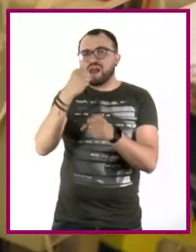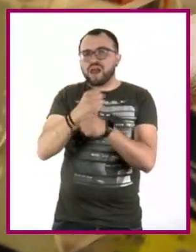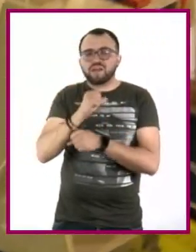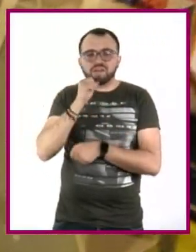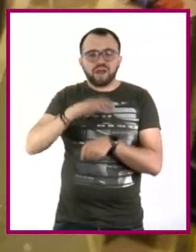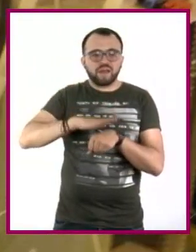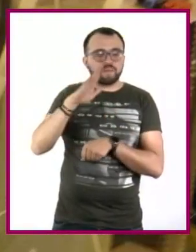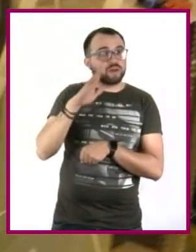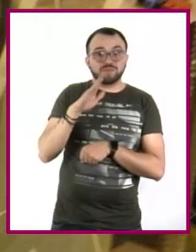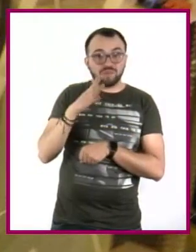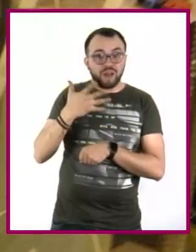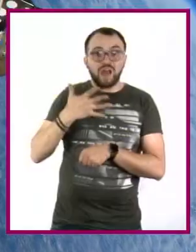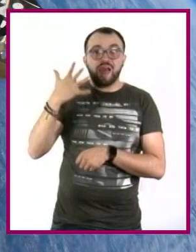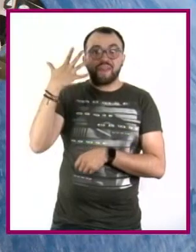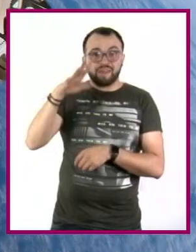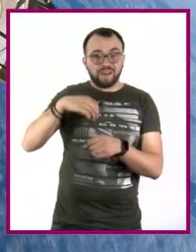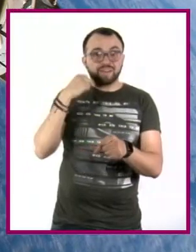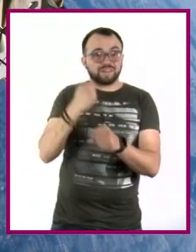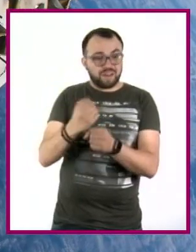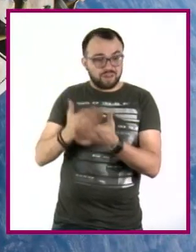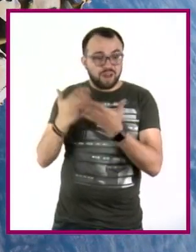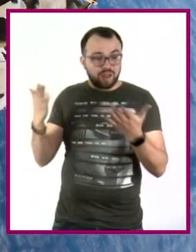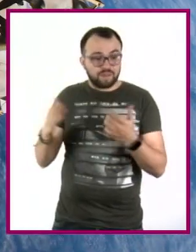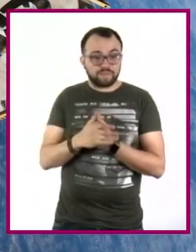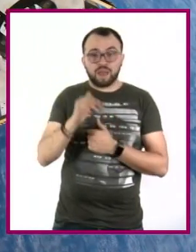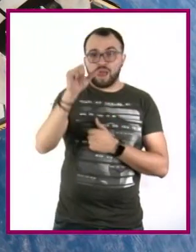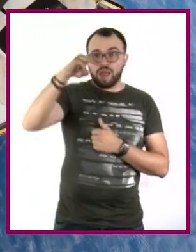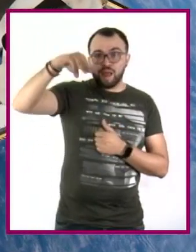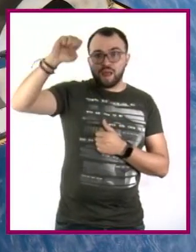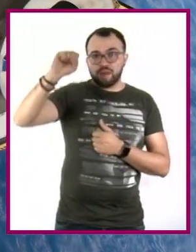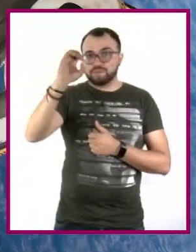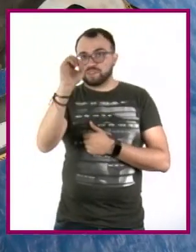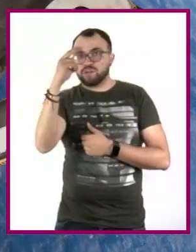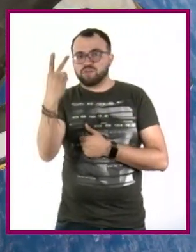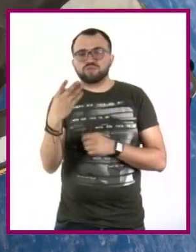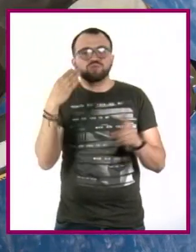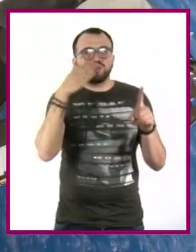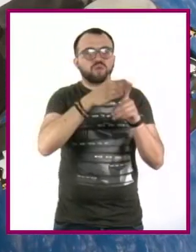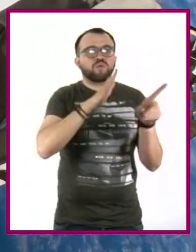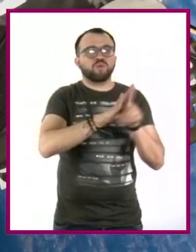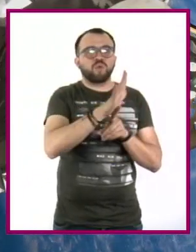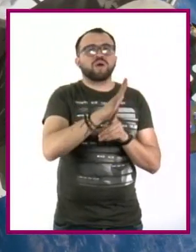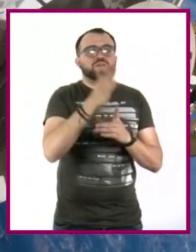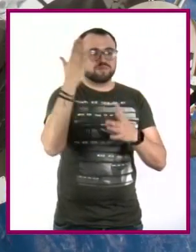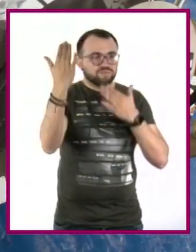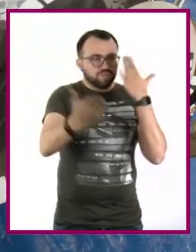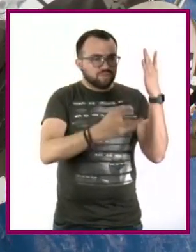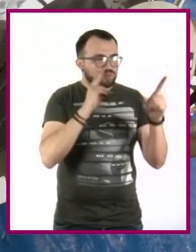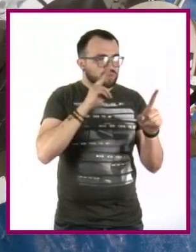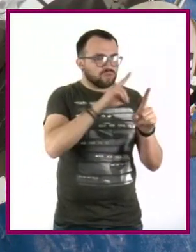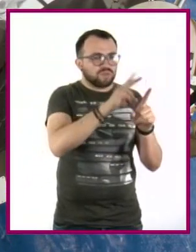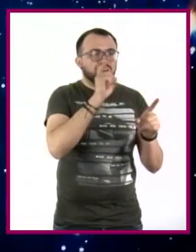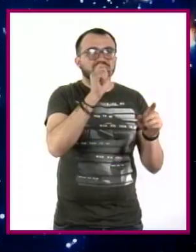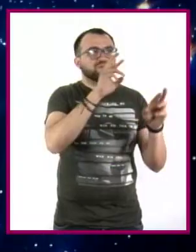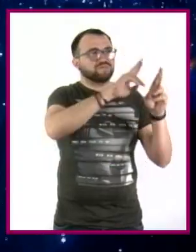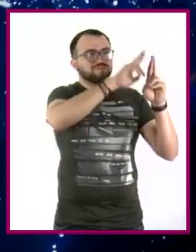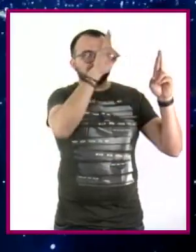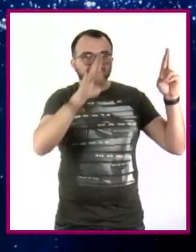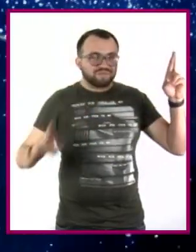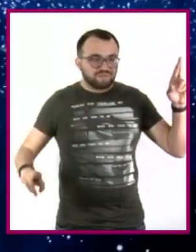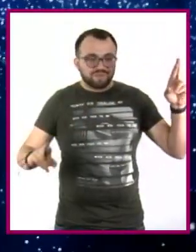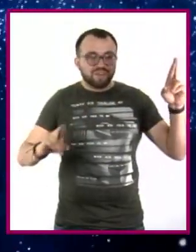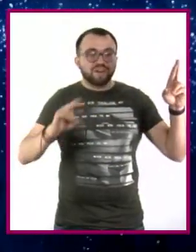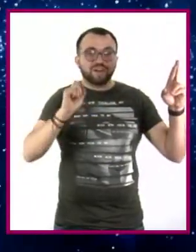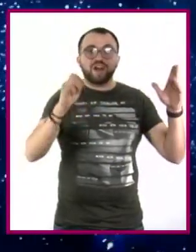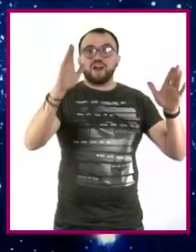en operación. El AMS-02 tiene como objetivo estudiar la composición de rayos cósmicos que vienen